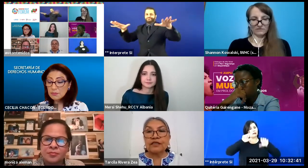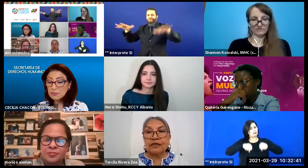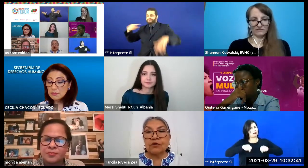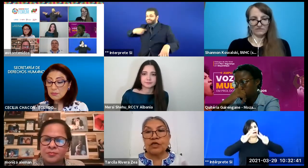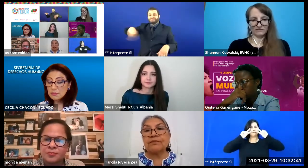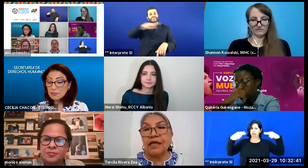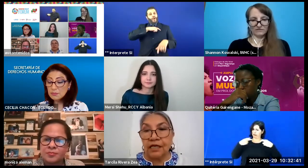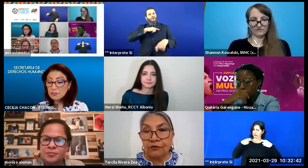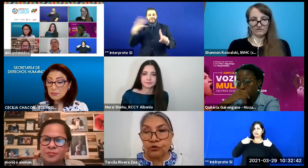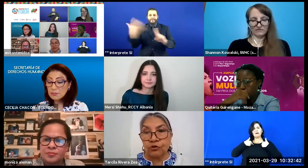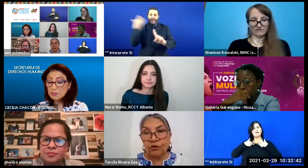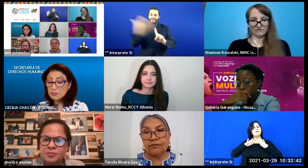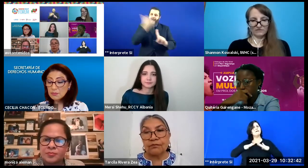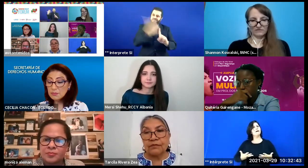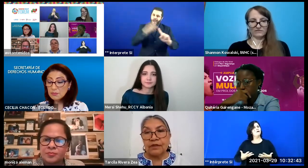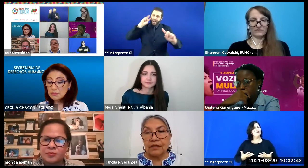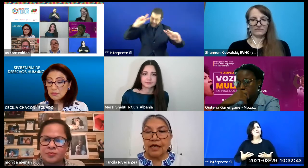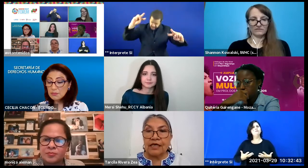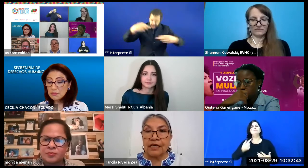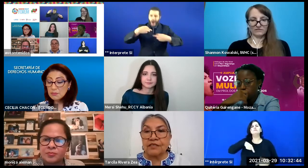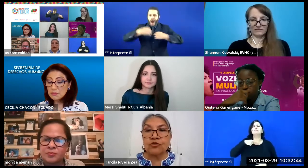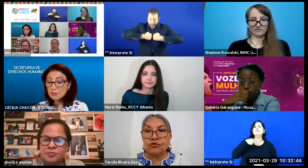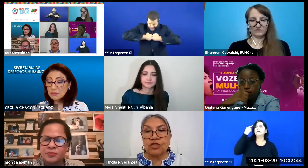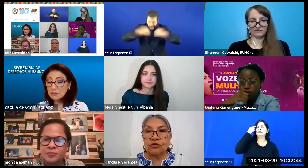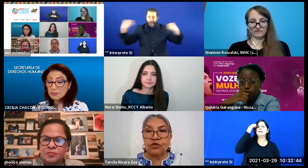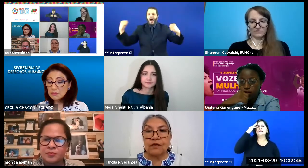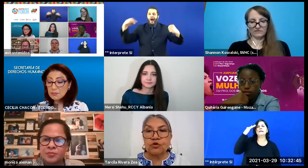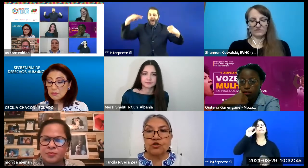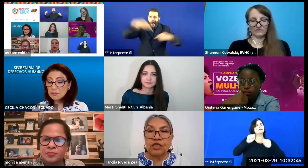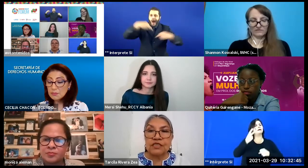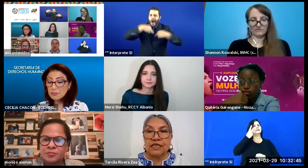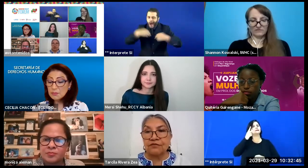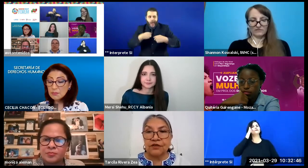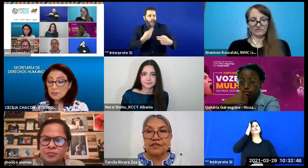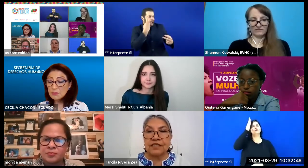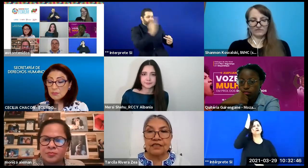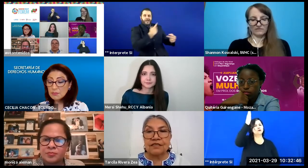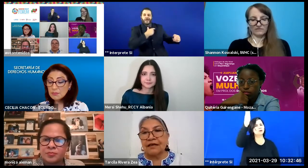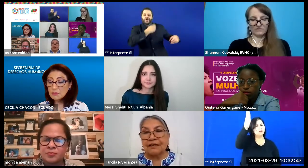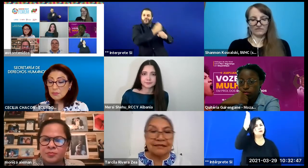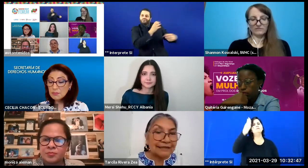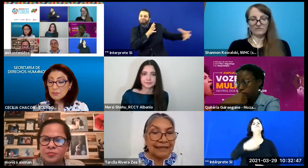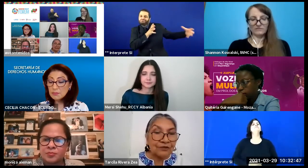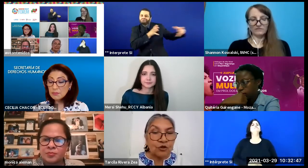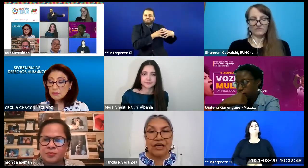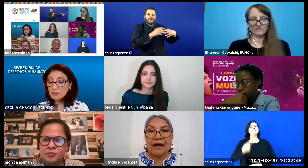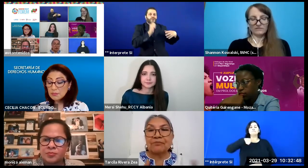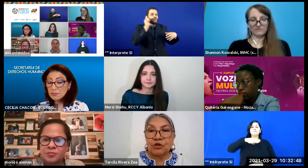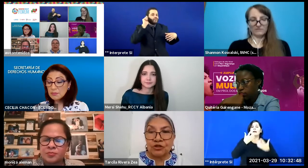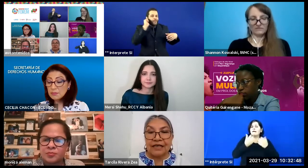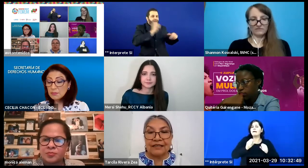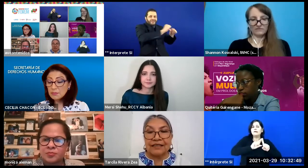el colectivo y mirar el futuro. Y ahí es donde nos encontramos todas las diferencias, tratando